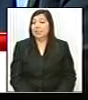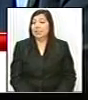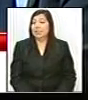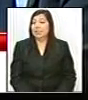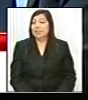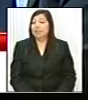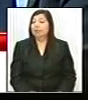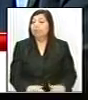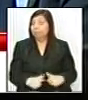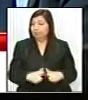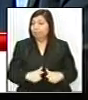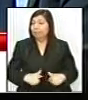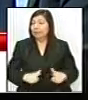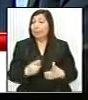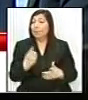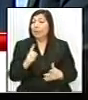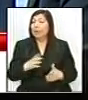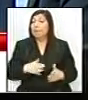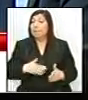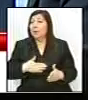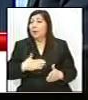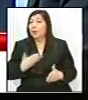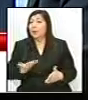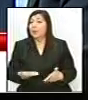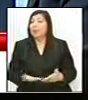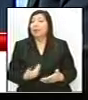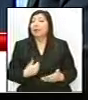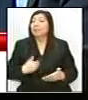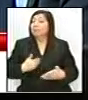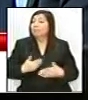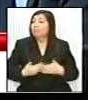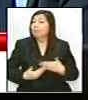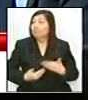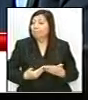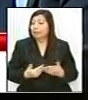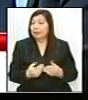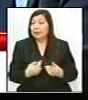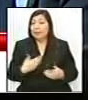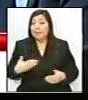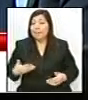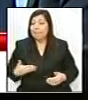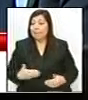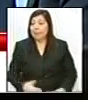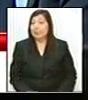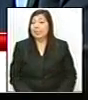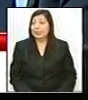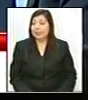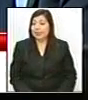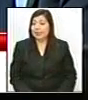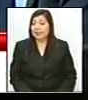su norte, digamos, para poder, digamos, generar en el sector pesca